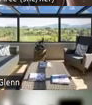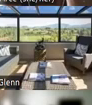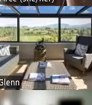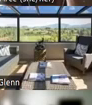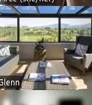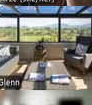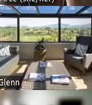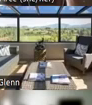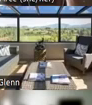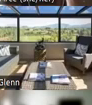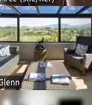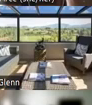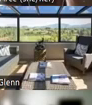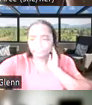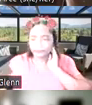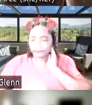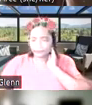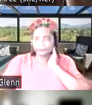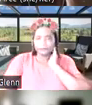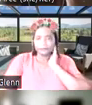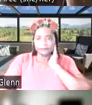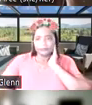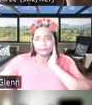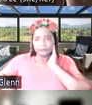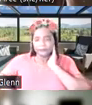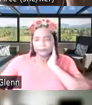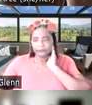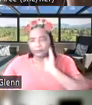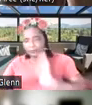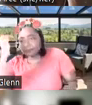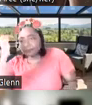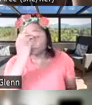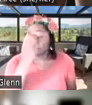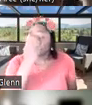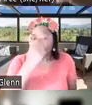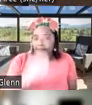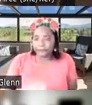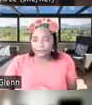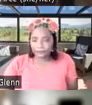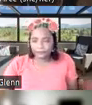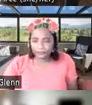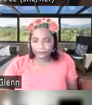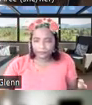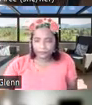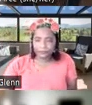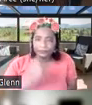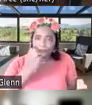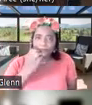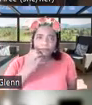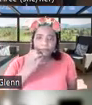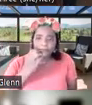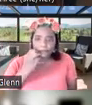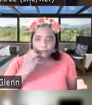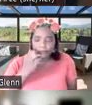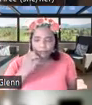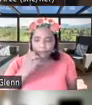por favor, debajo de su pantalla van a encontrar un globo terráqueo para que se puedan ustedes conectar con su idioma